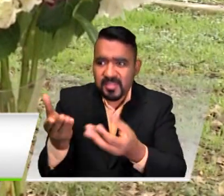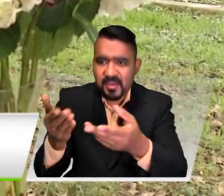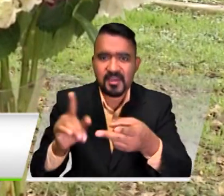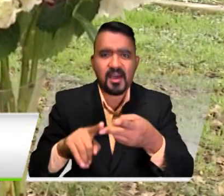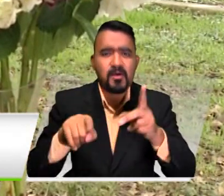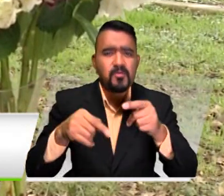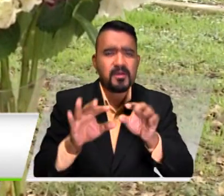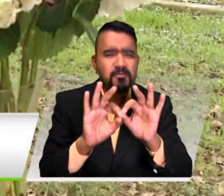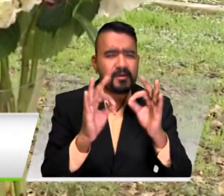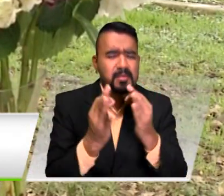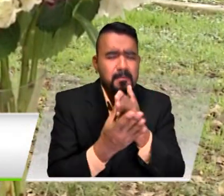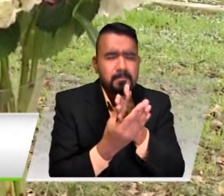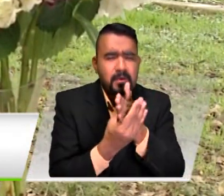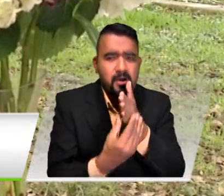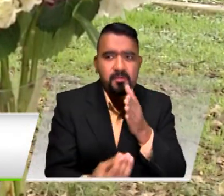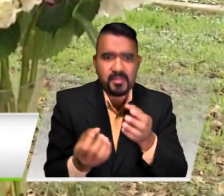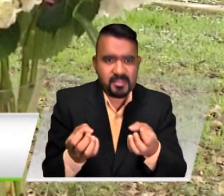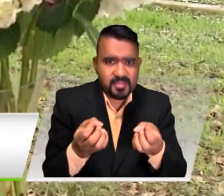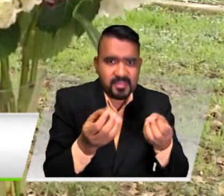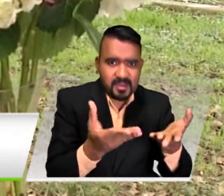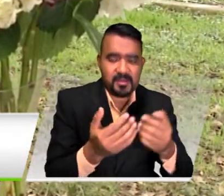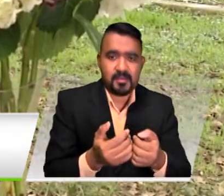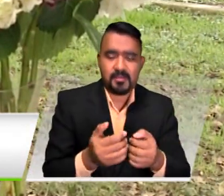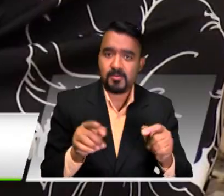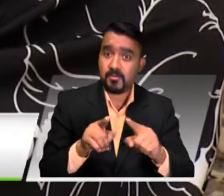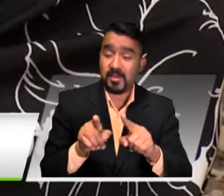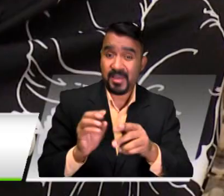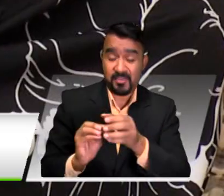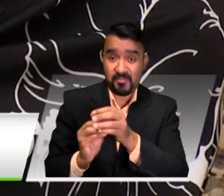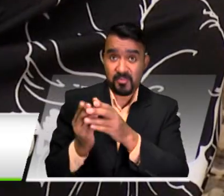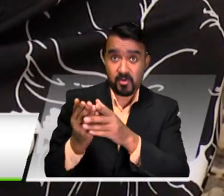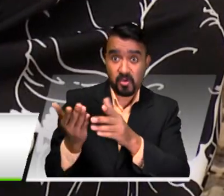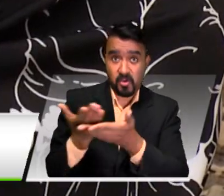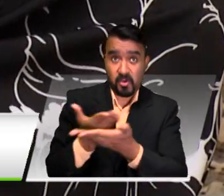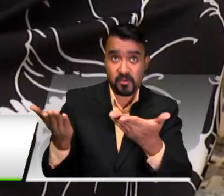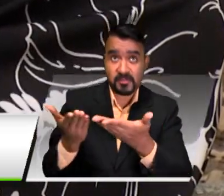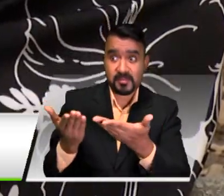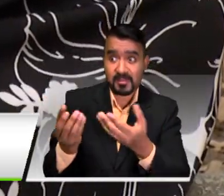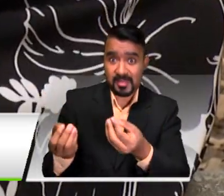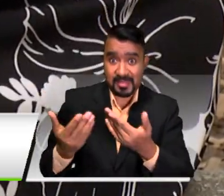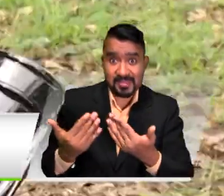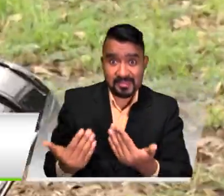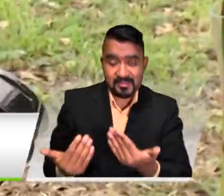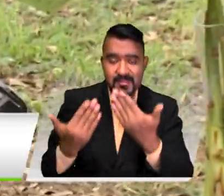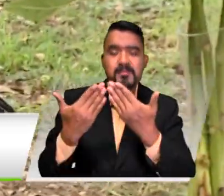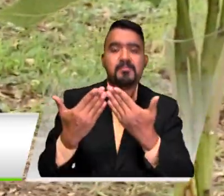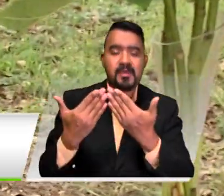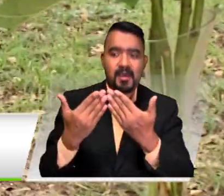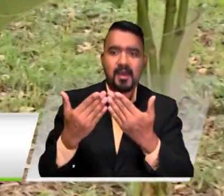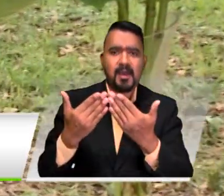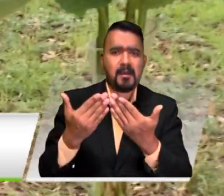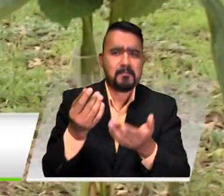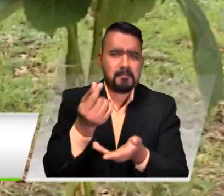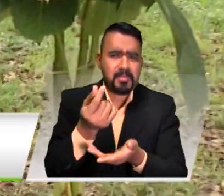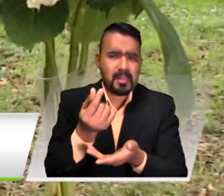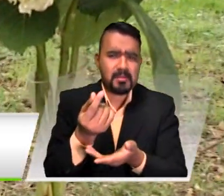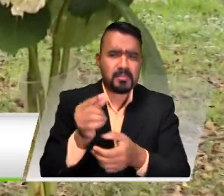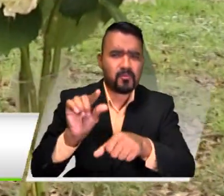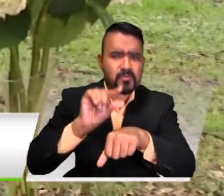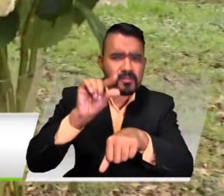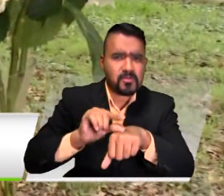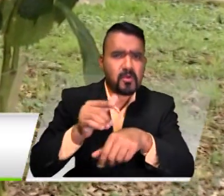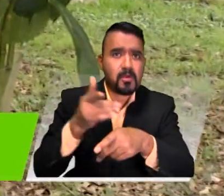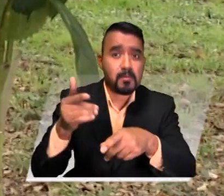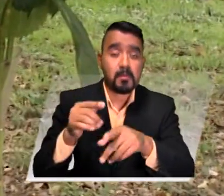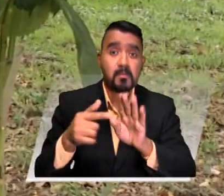y aparte de eso es que estás contribuyendo a este proyecto maravilloso. El aporte que usted hace para las flores no solo lo hace quedar